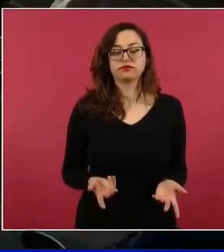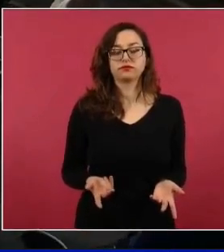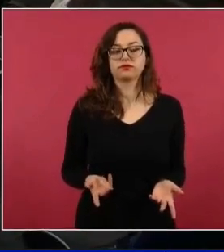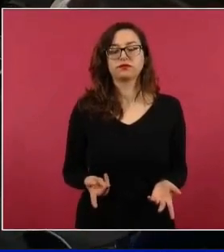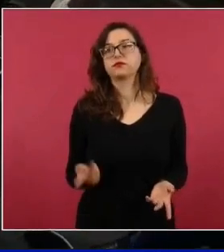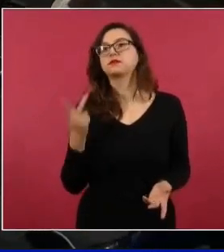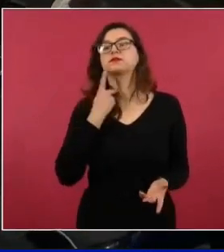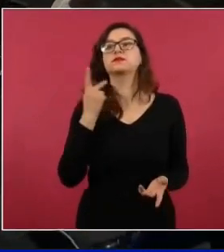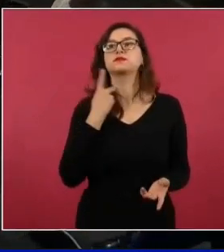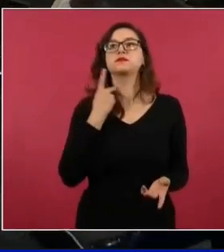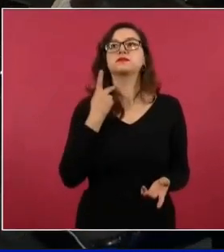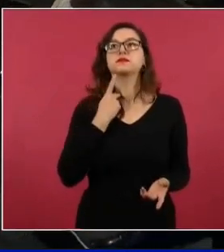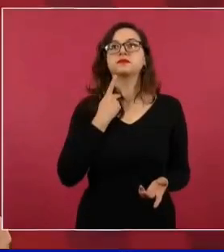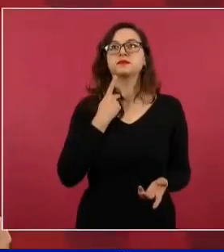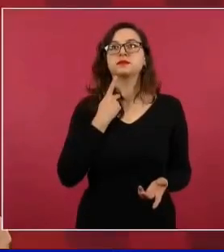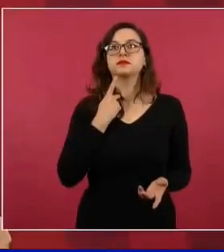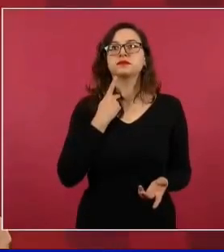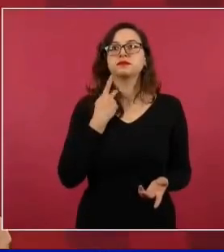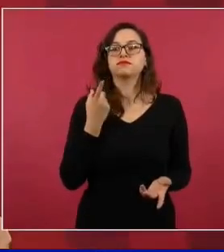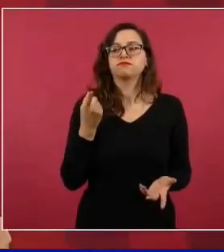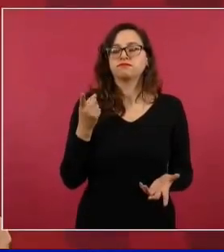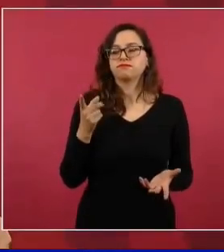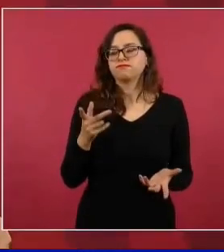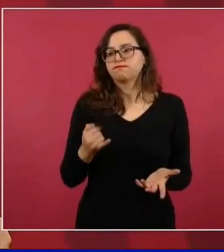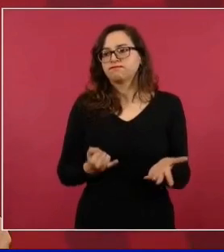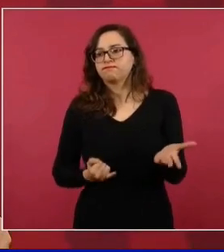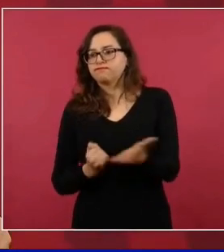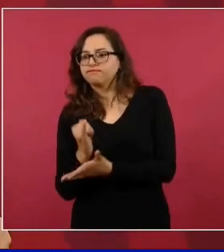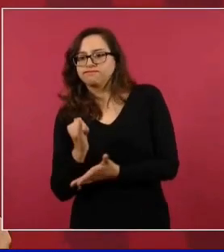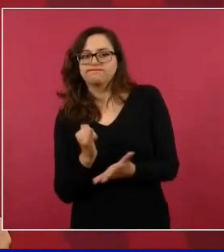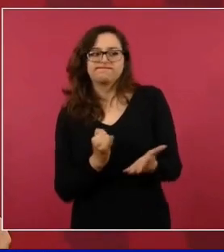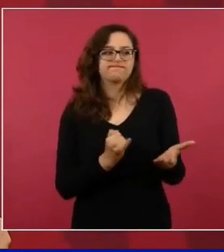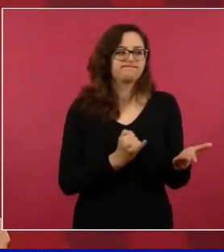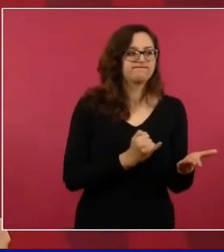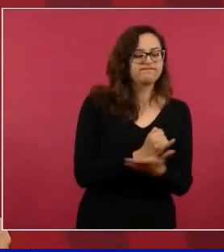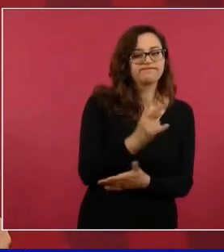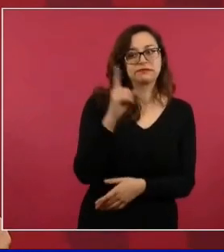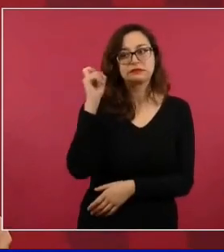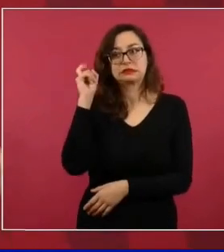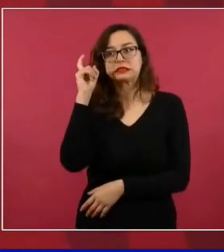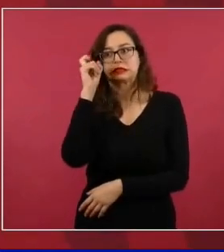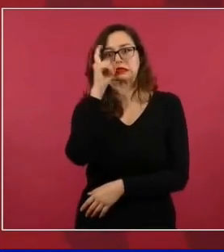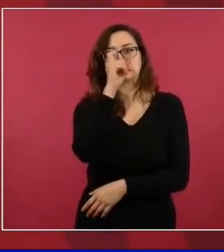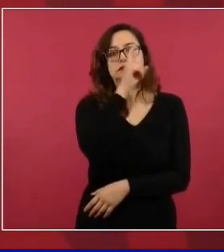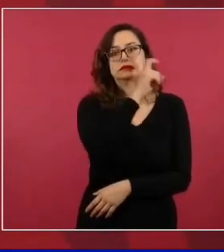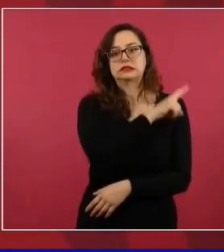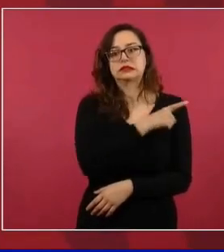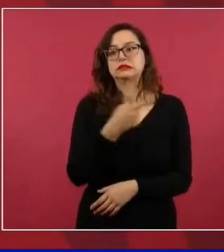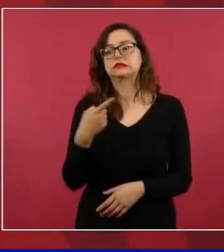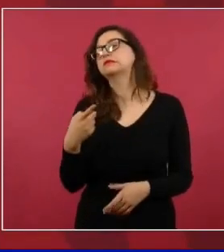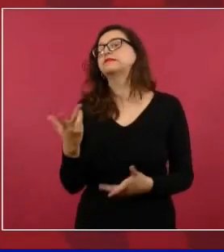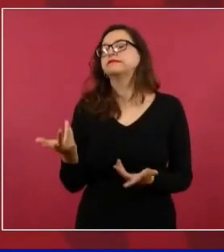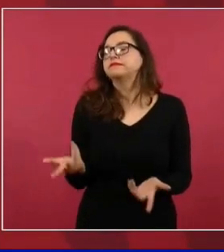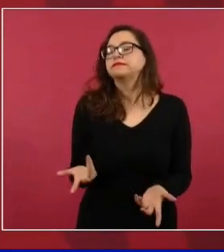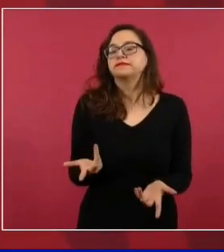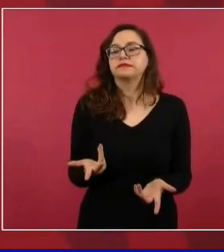siempre hay que optar entre inconvenientes y saber priorizar.